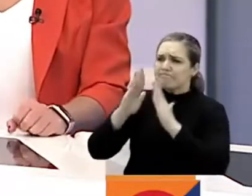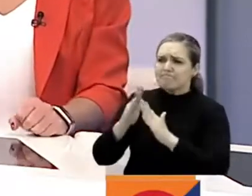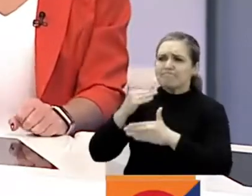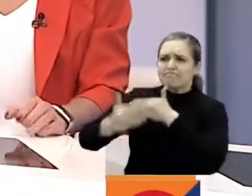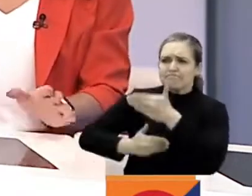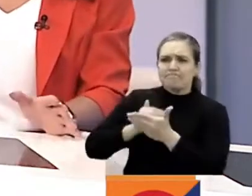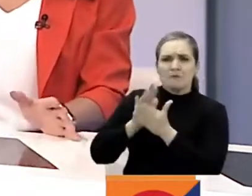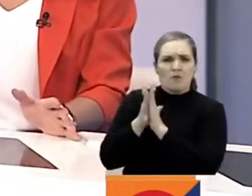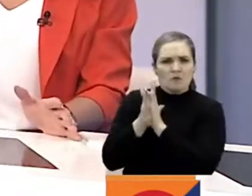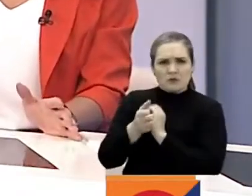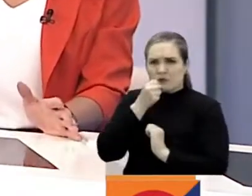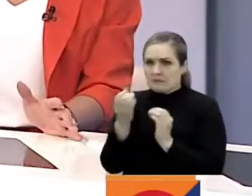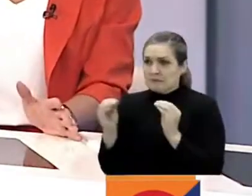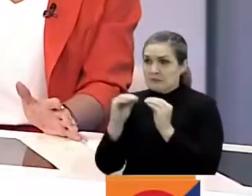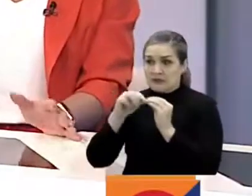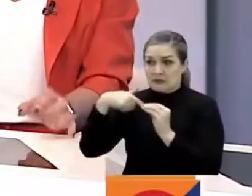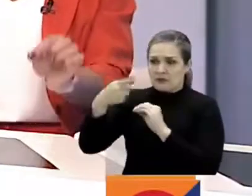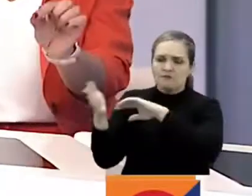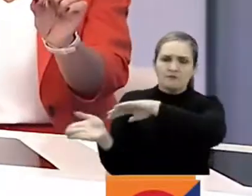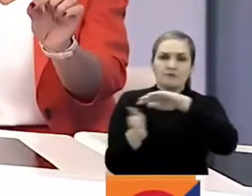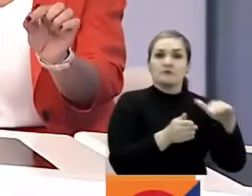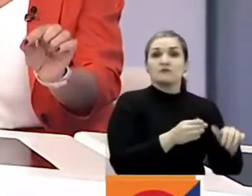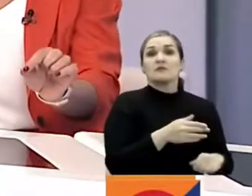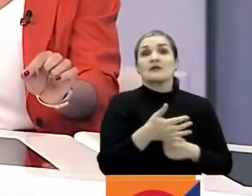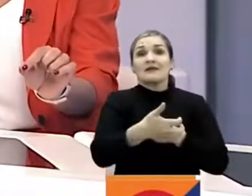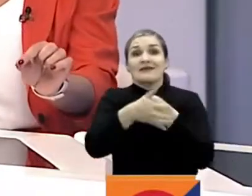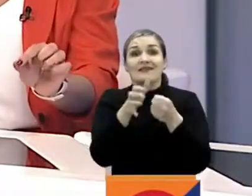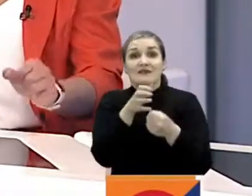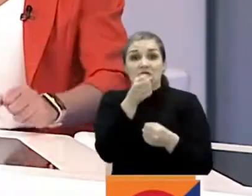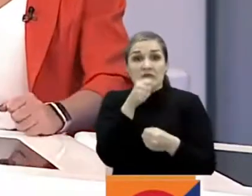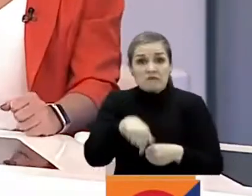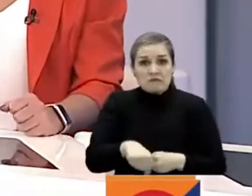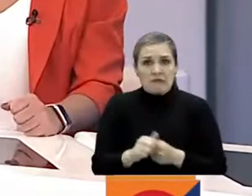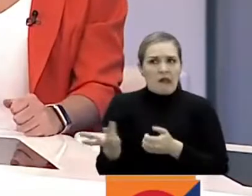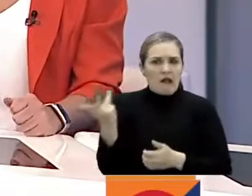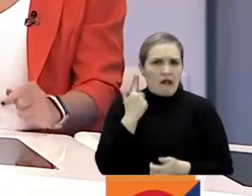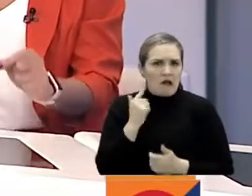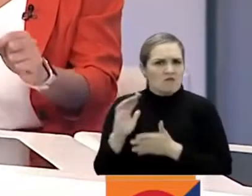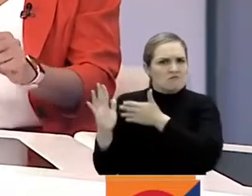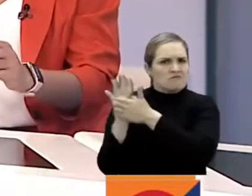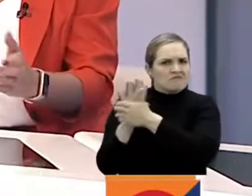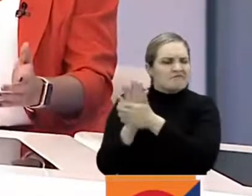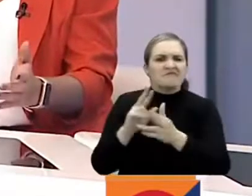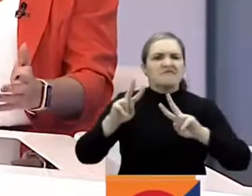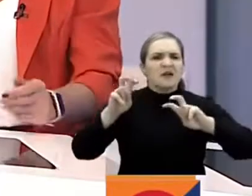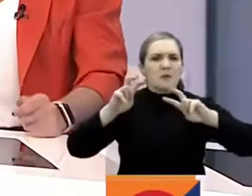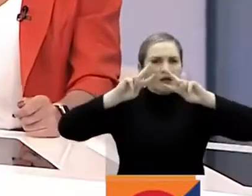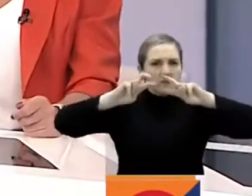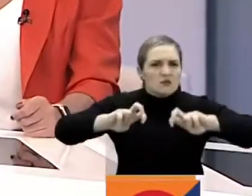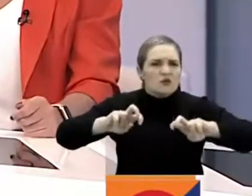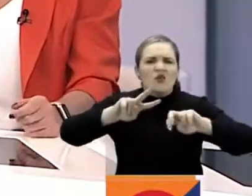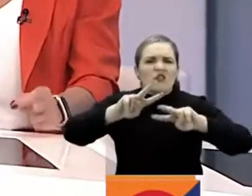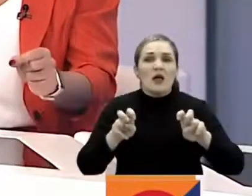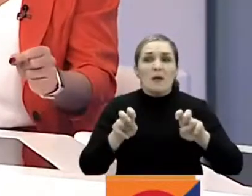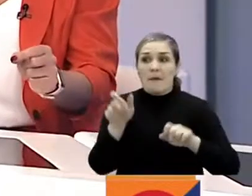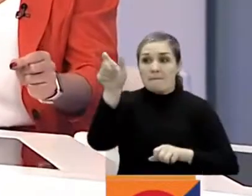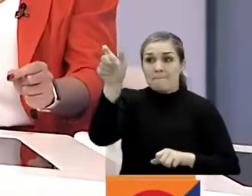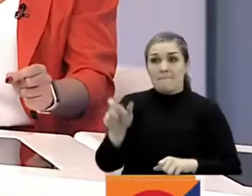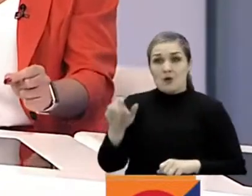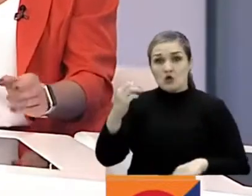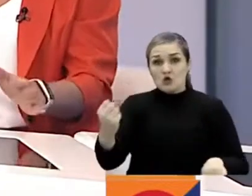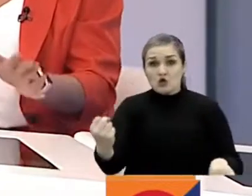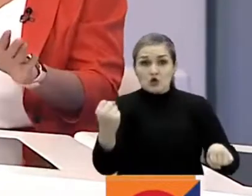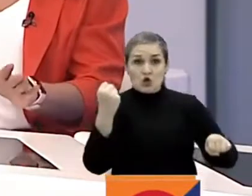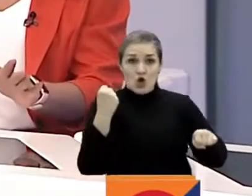al desarrollo de esta noticia. Y por otro lado, RTVC Noticias conoció nuevos detalles de la investigación por el supuesto maltrato en un batallón del Ejército en norte